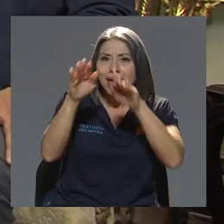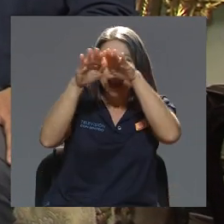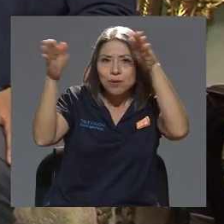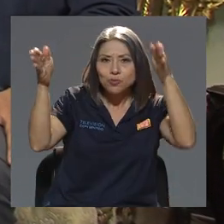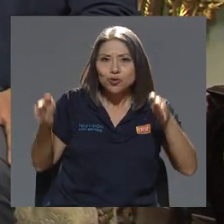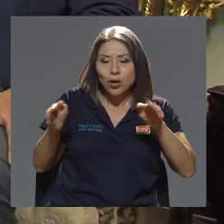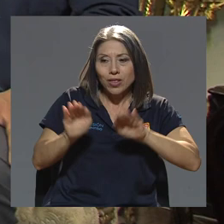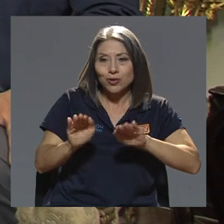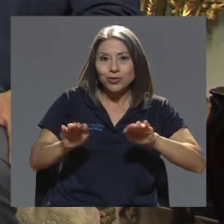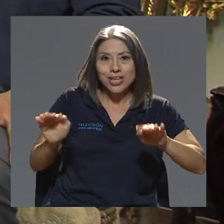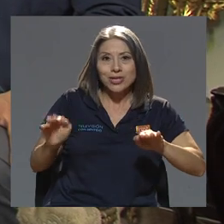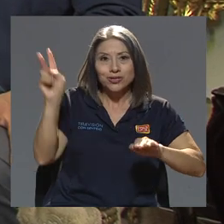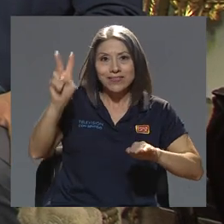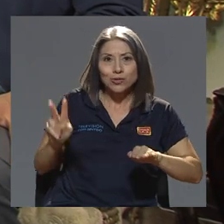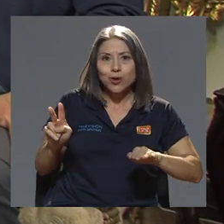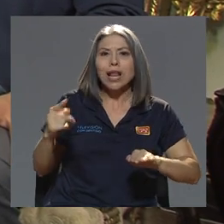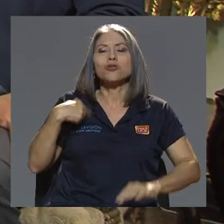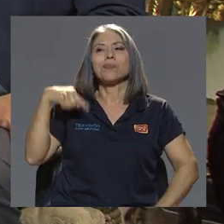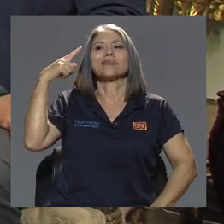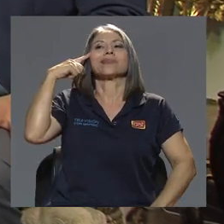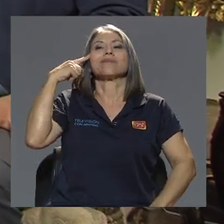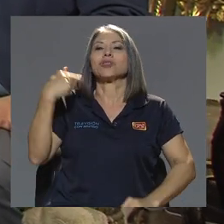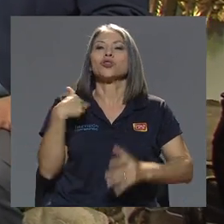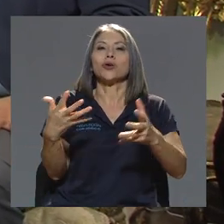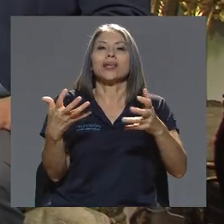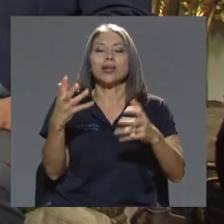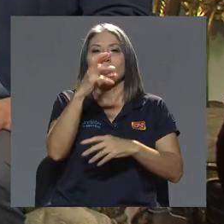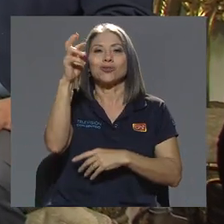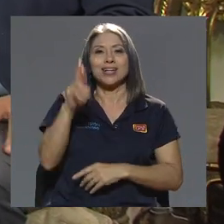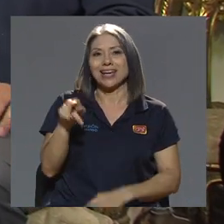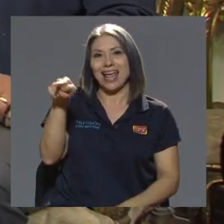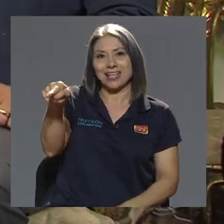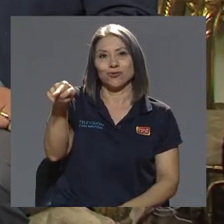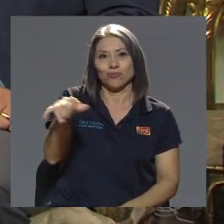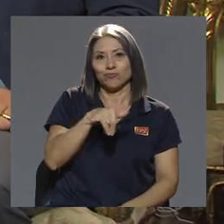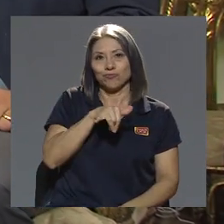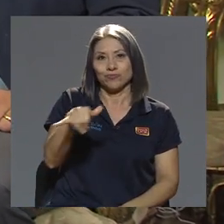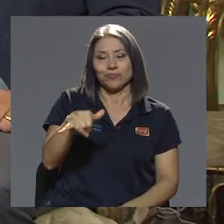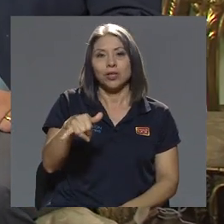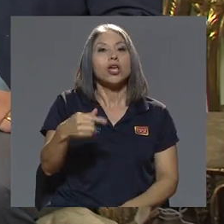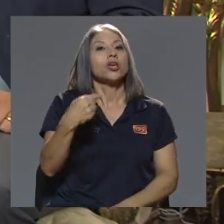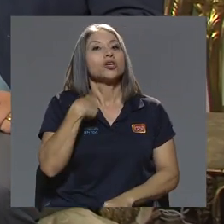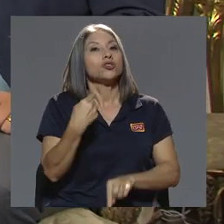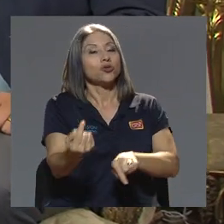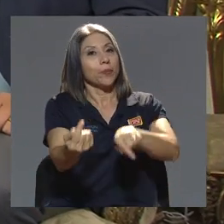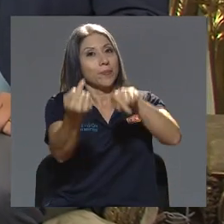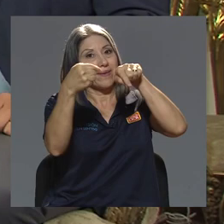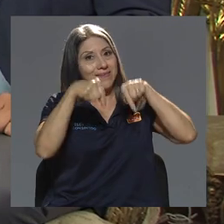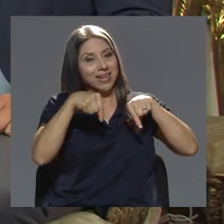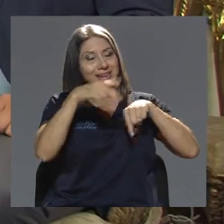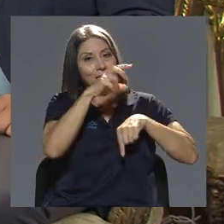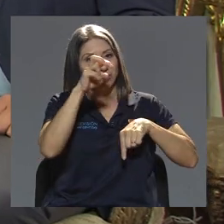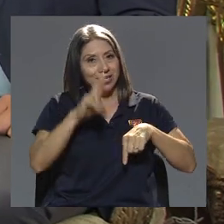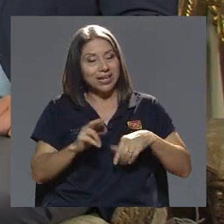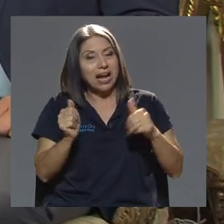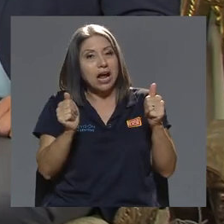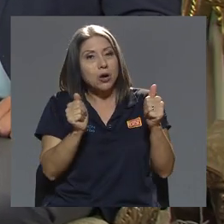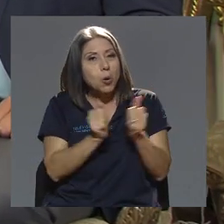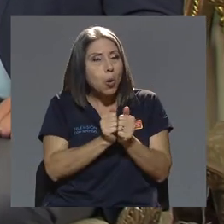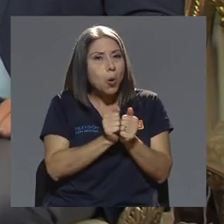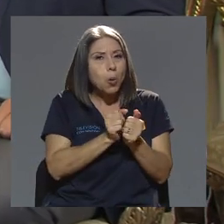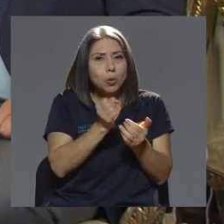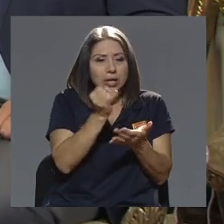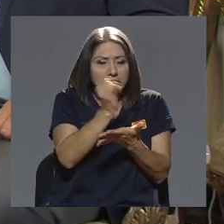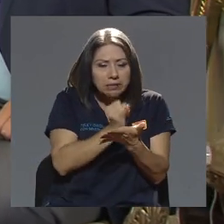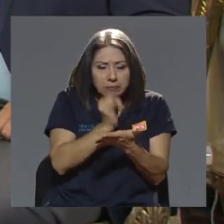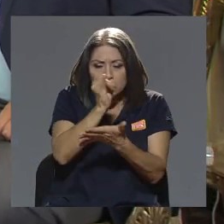niños de Costa Rica. Me vengo al país con unos dibujos que había hecho de las salas y de los dispositivos